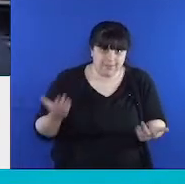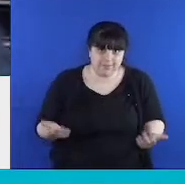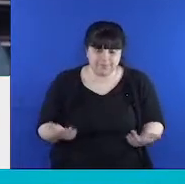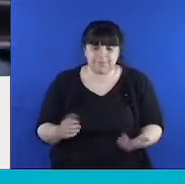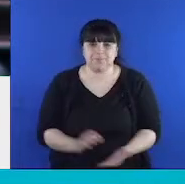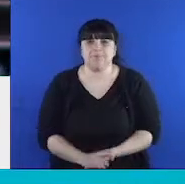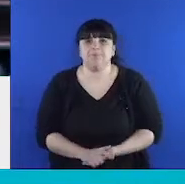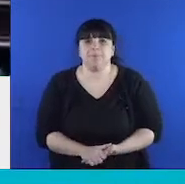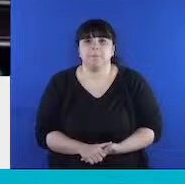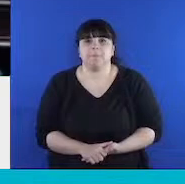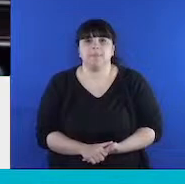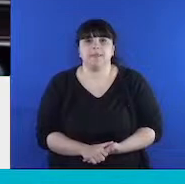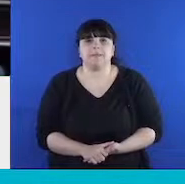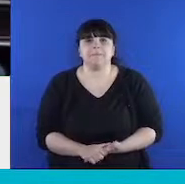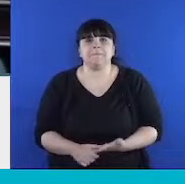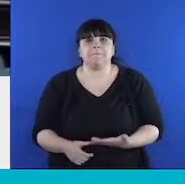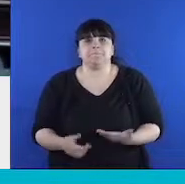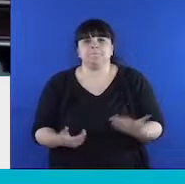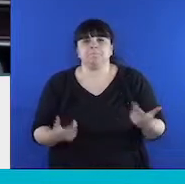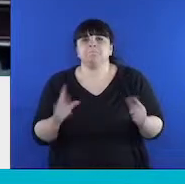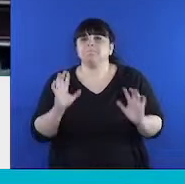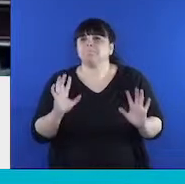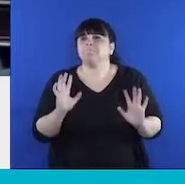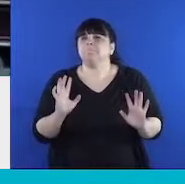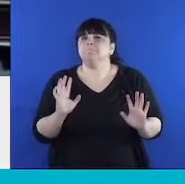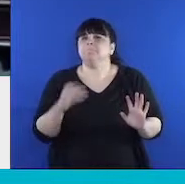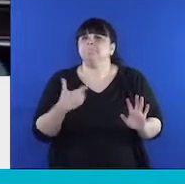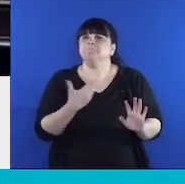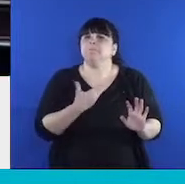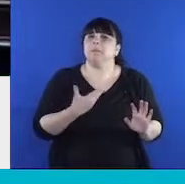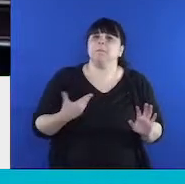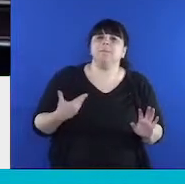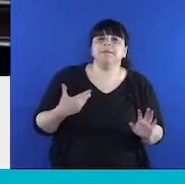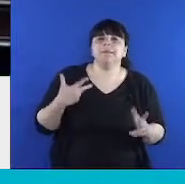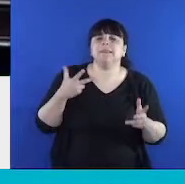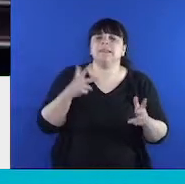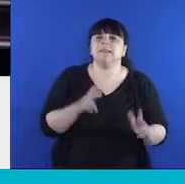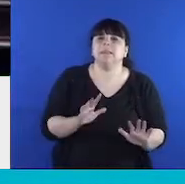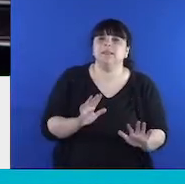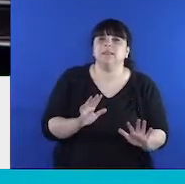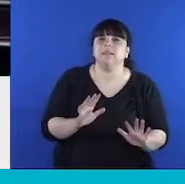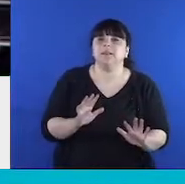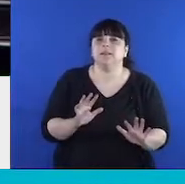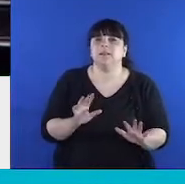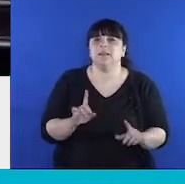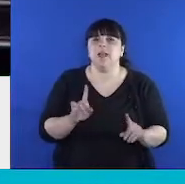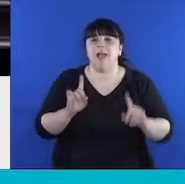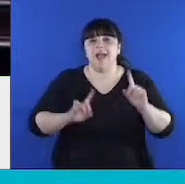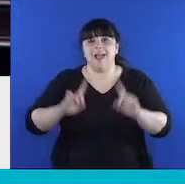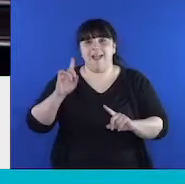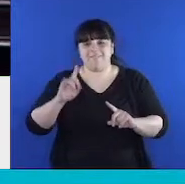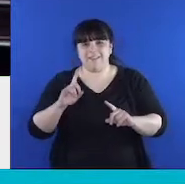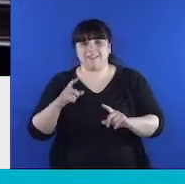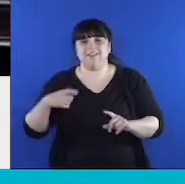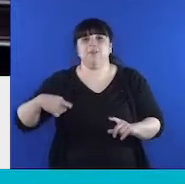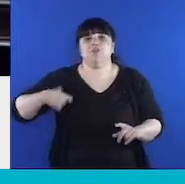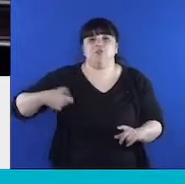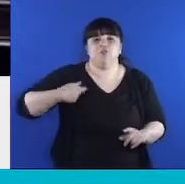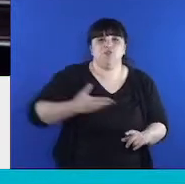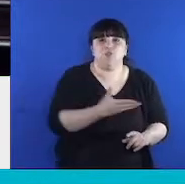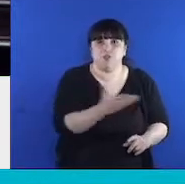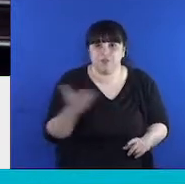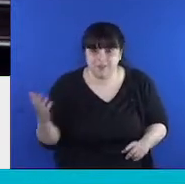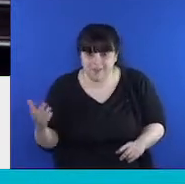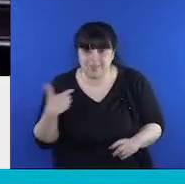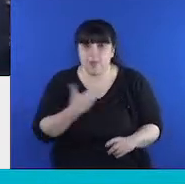Porque una cosa, señor presidente, son las sociedades de Estado y otra cosa son las sociedades anónimas con participación